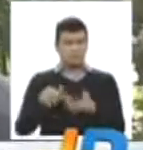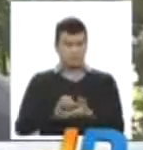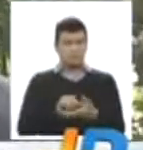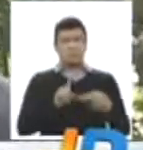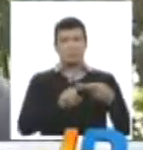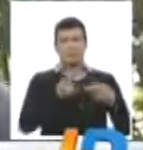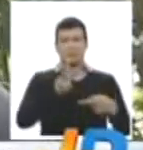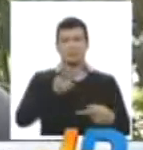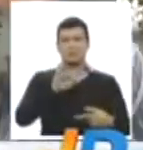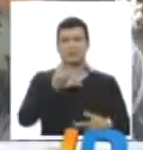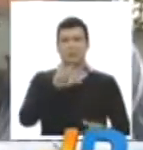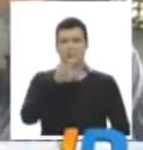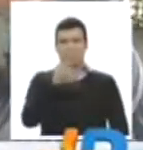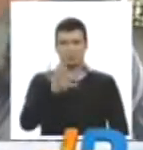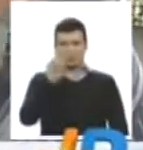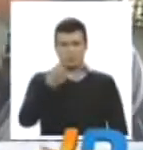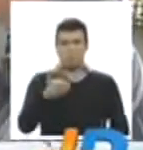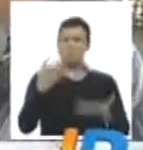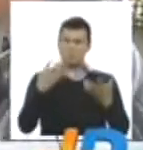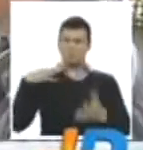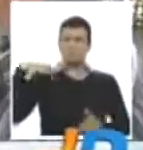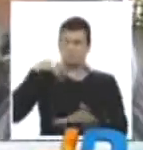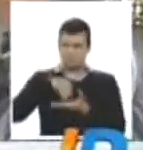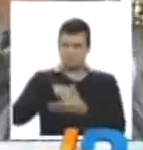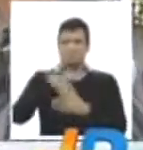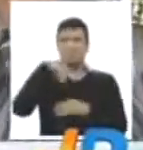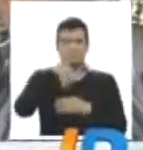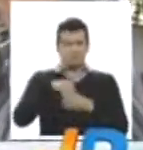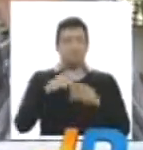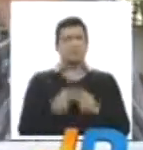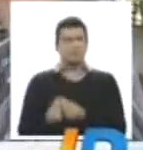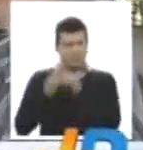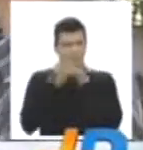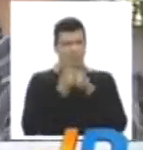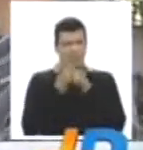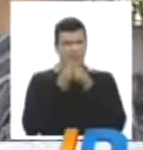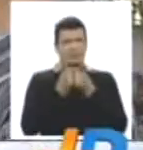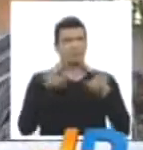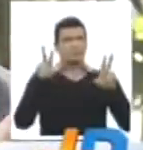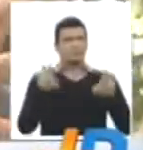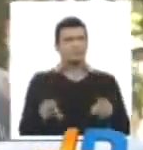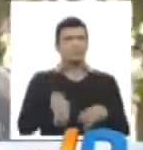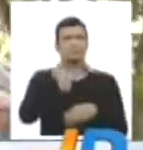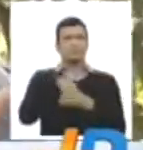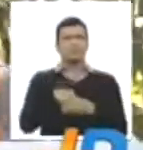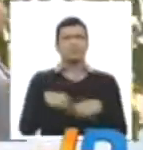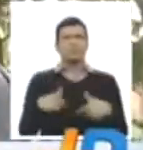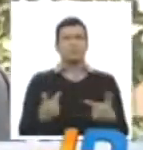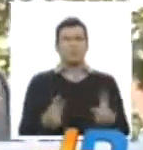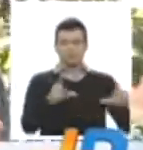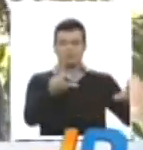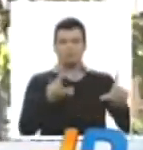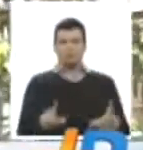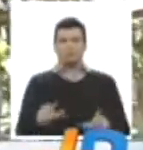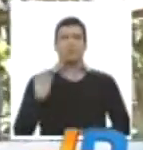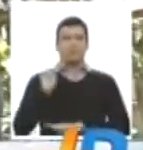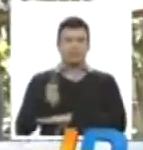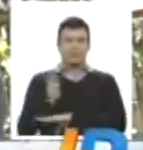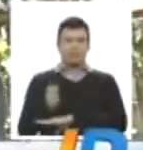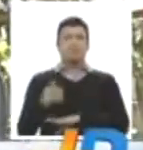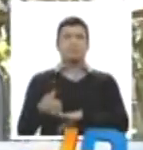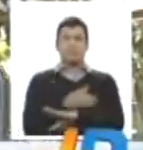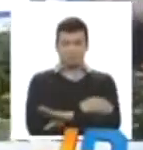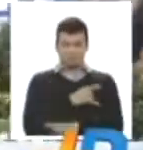Suaza también aspira a ser parte del Consejo Superior de la Universidad como egresado de la Facultad de Derecho. se propone vigilar las finanzas de la